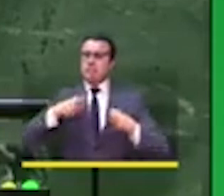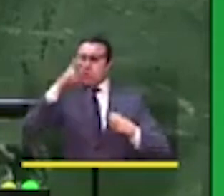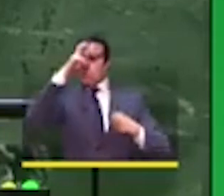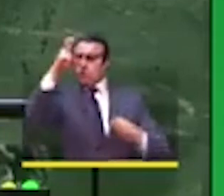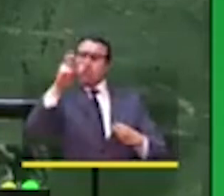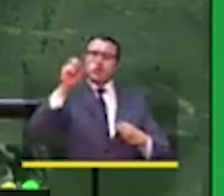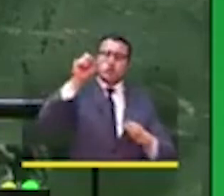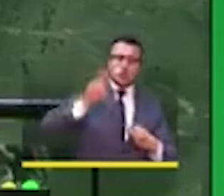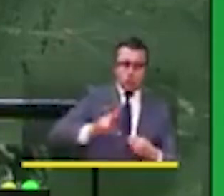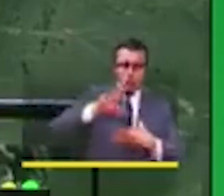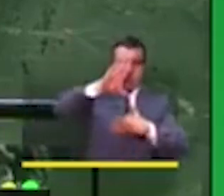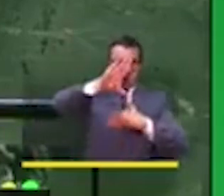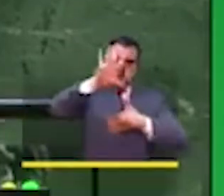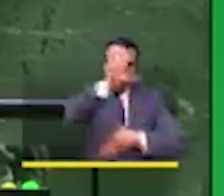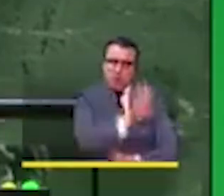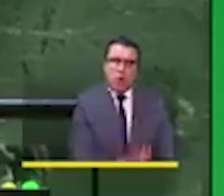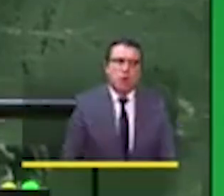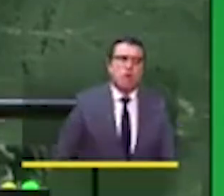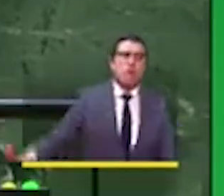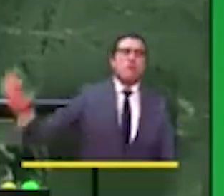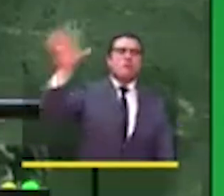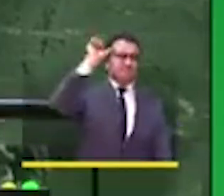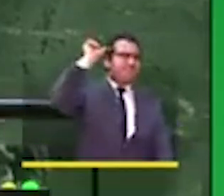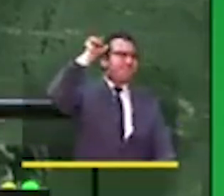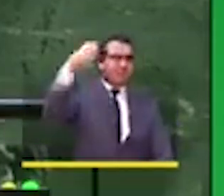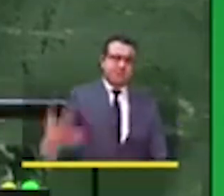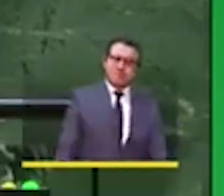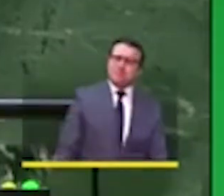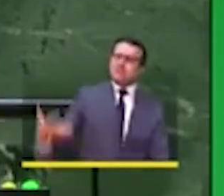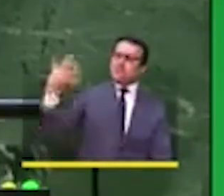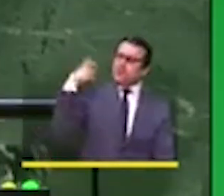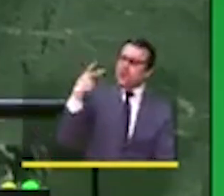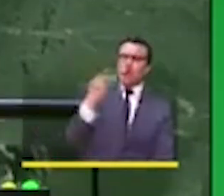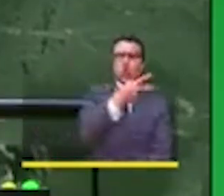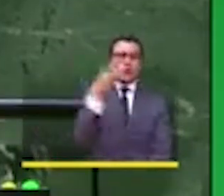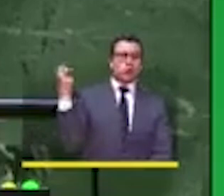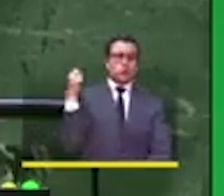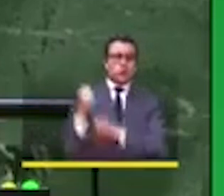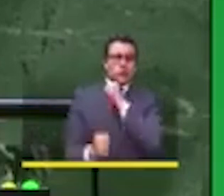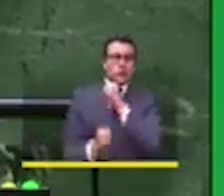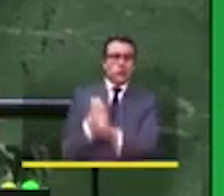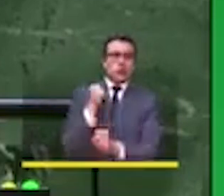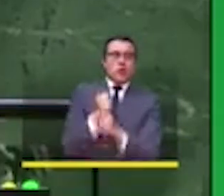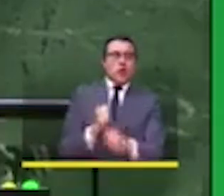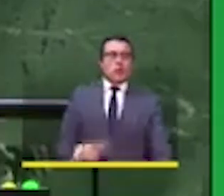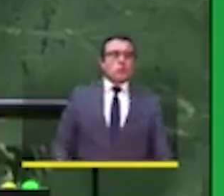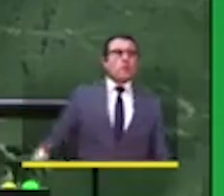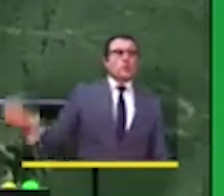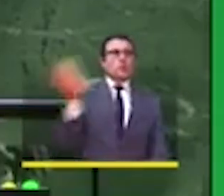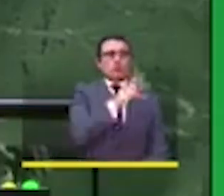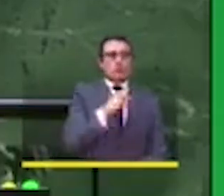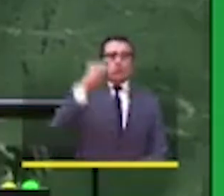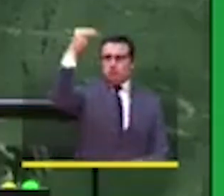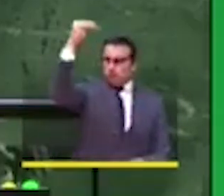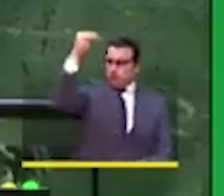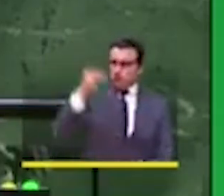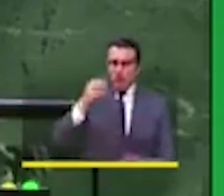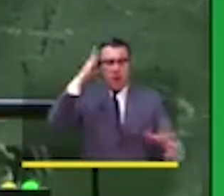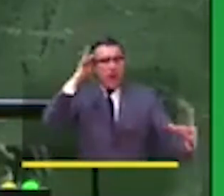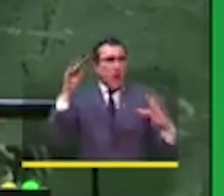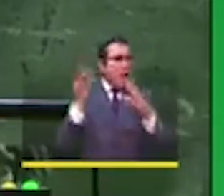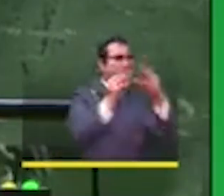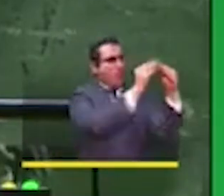las Américas, recordando que antaño, hace más de dos siglos, nos encontramos en la historia para hablar